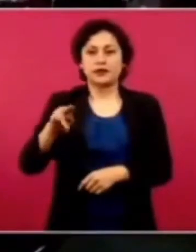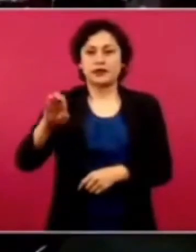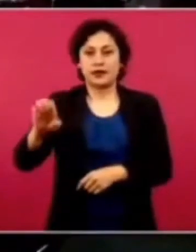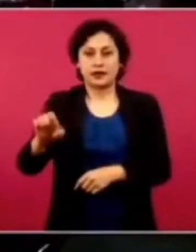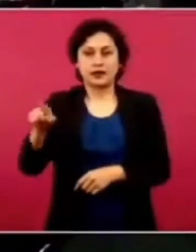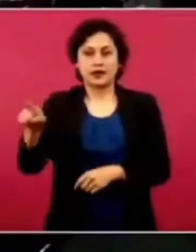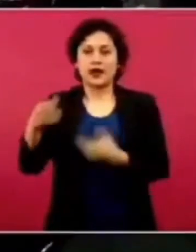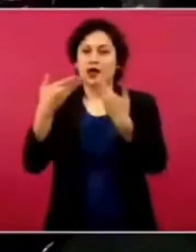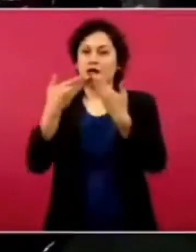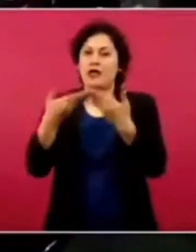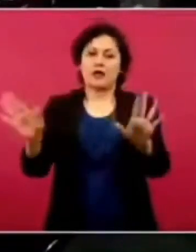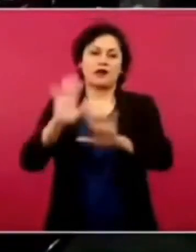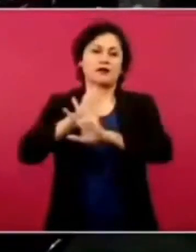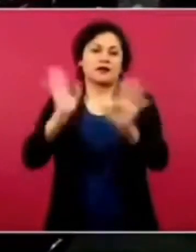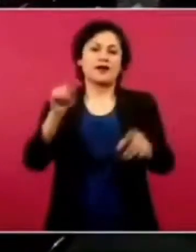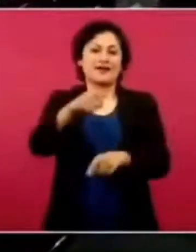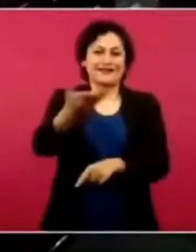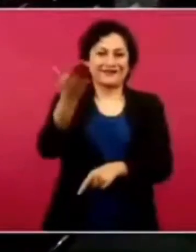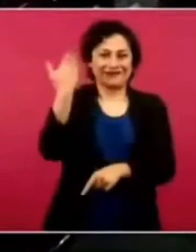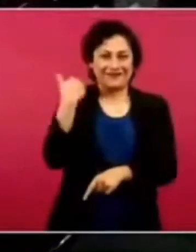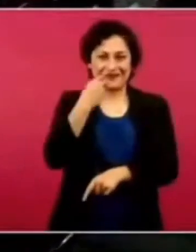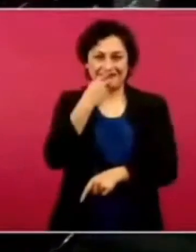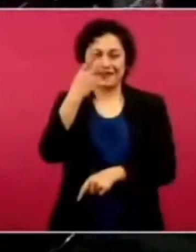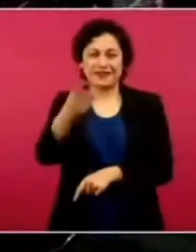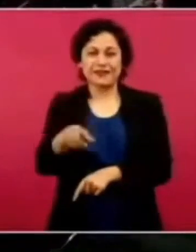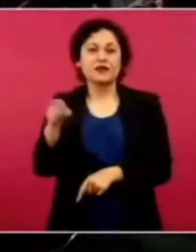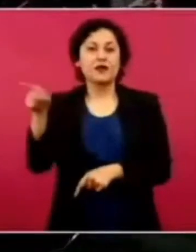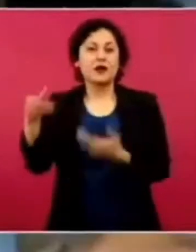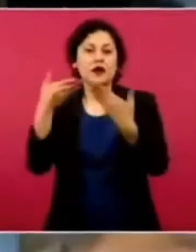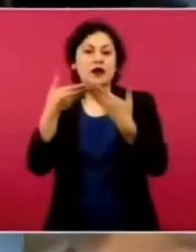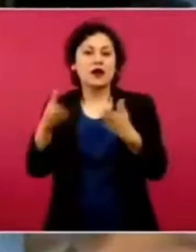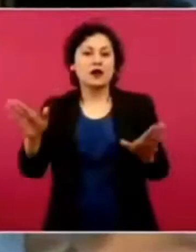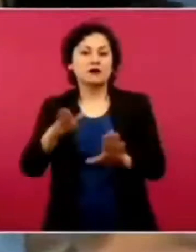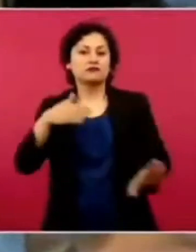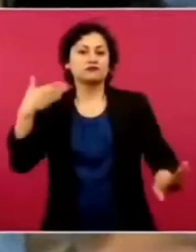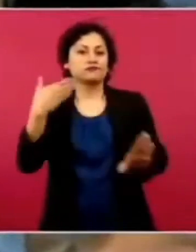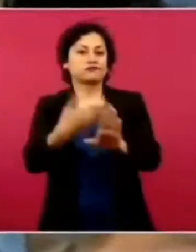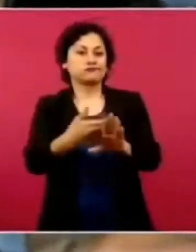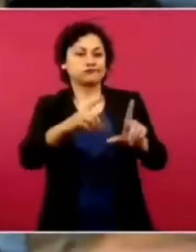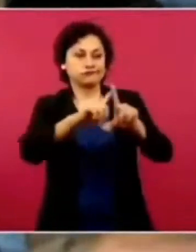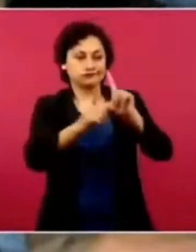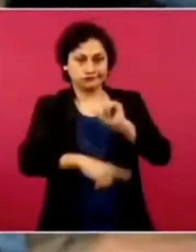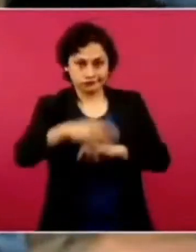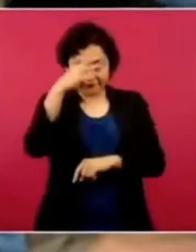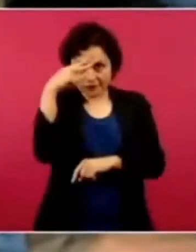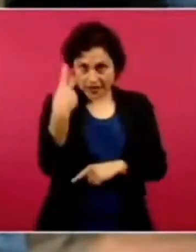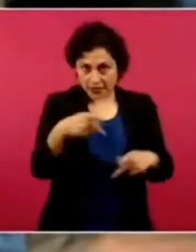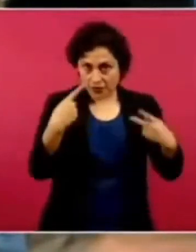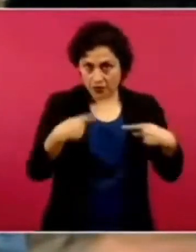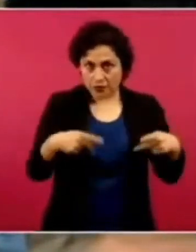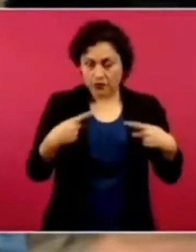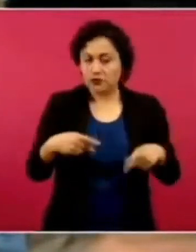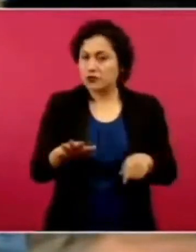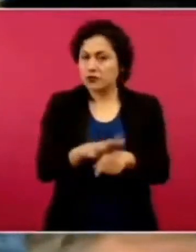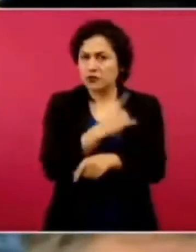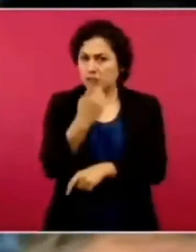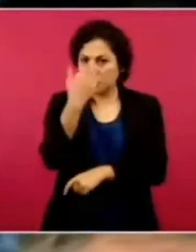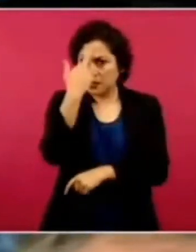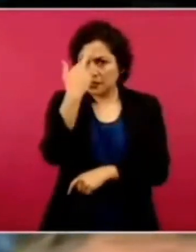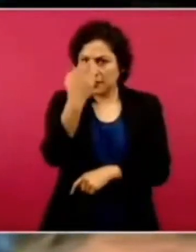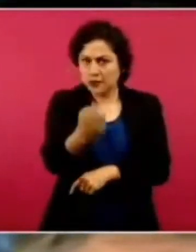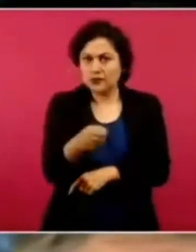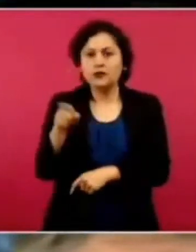mismo mencionó ella como alguien que conspira contra el pueblo de México esto porque se reunió con